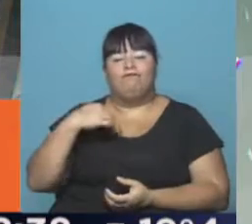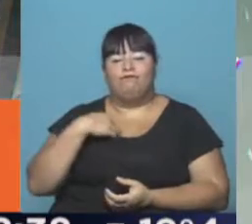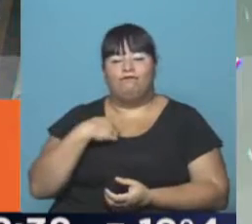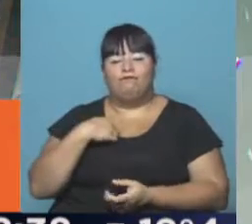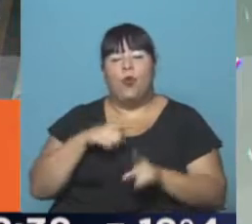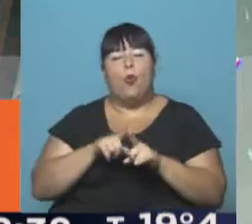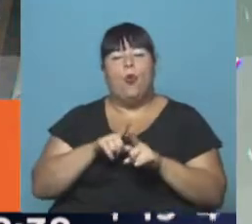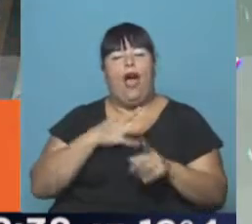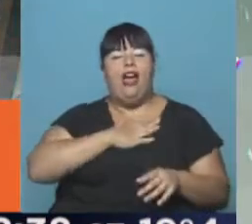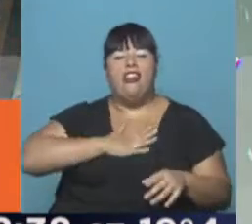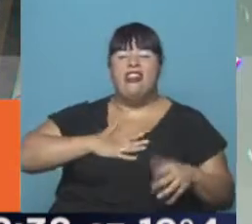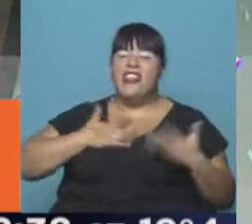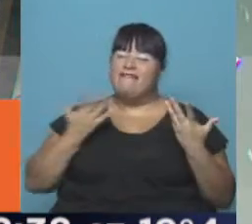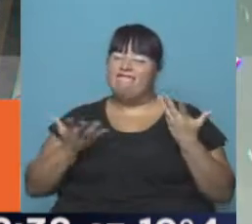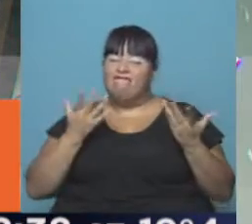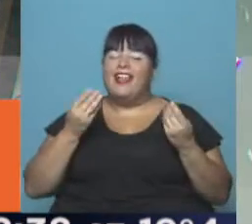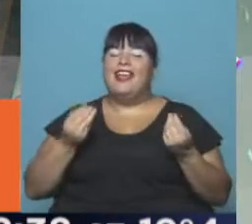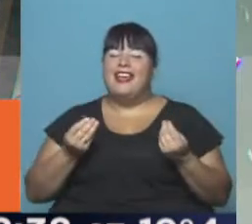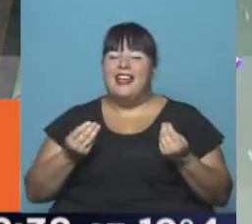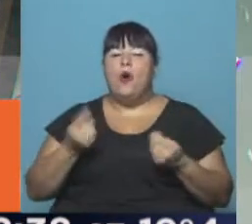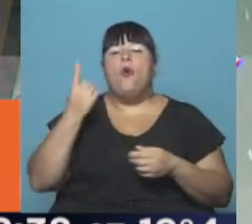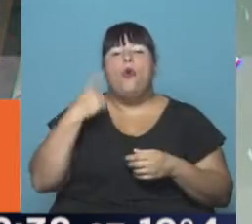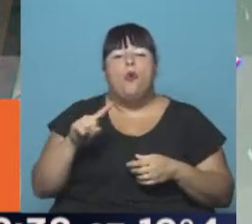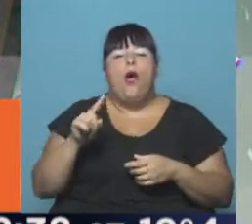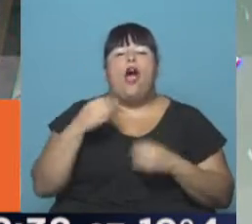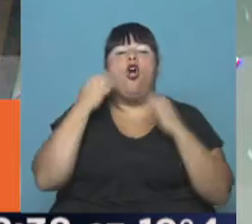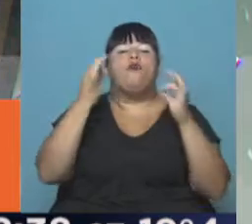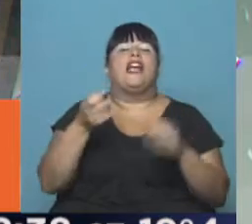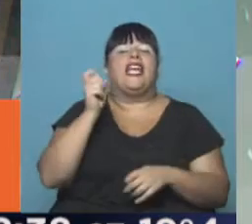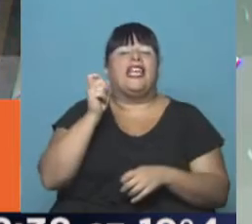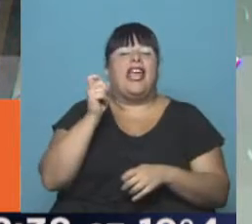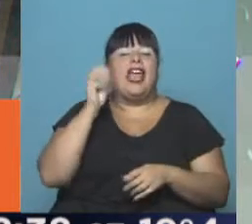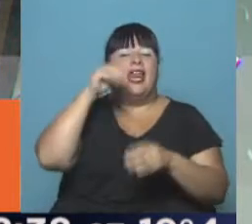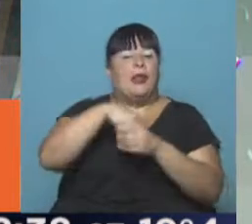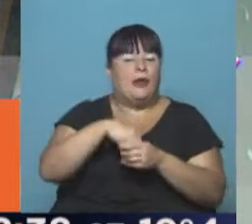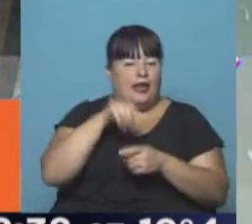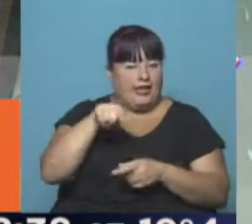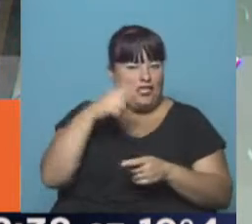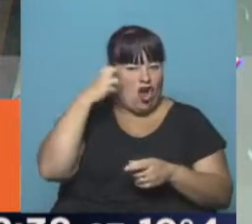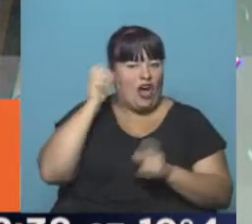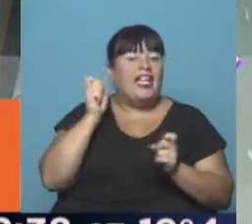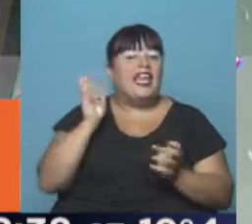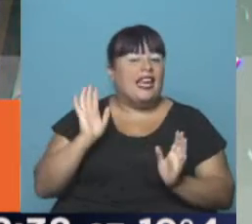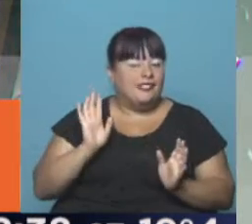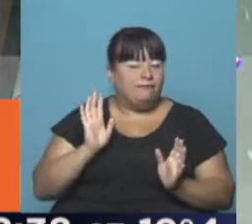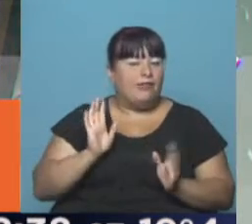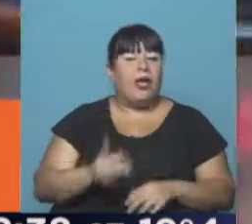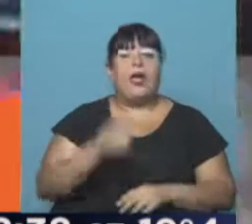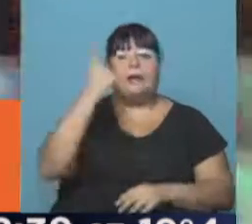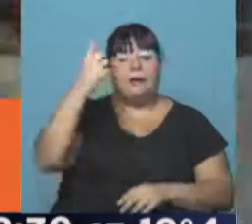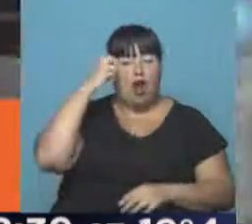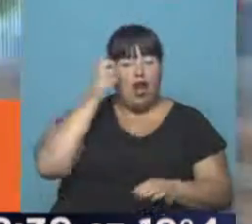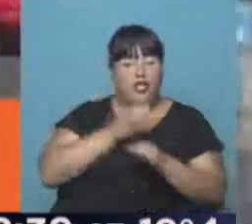me hace un poco de ruido en realidad es cuáles son los alcances o quiénes son los participantes de esos congresos. En el primer